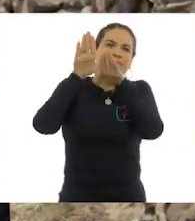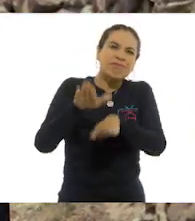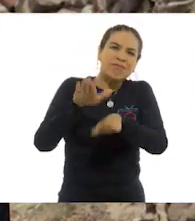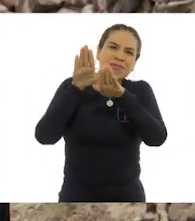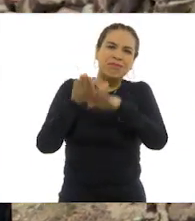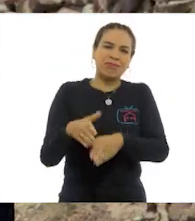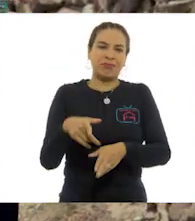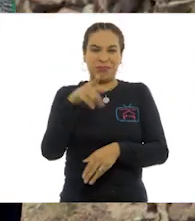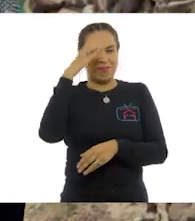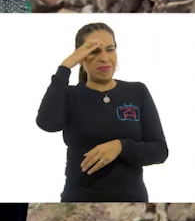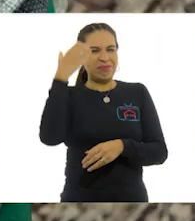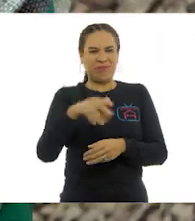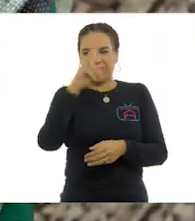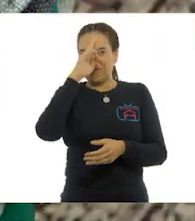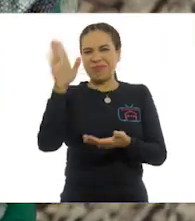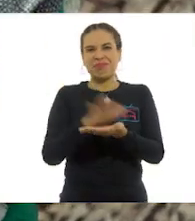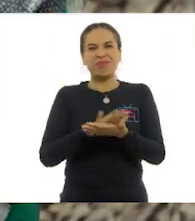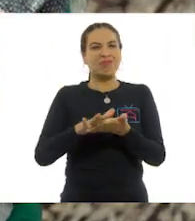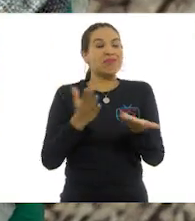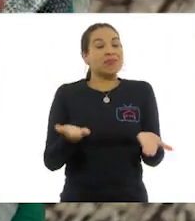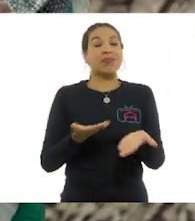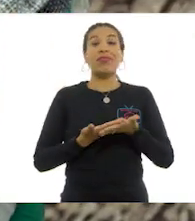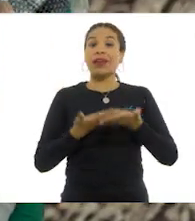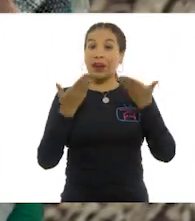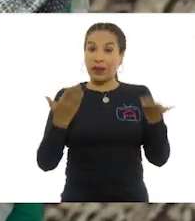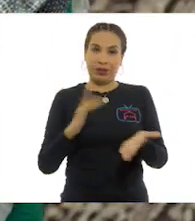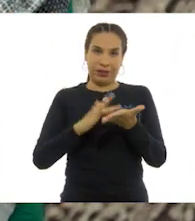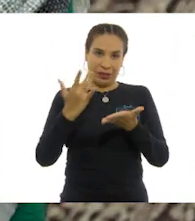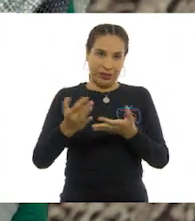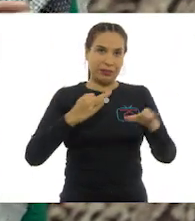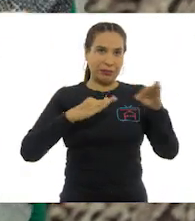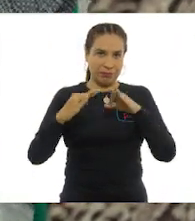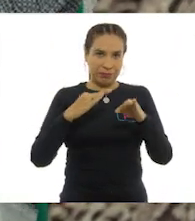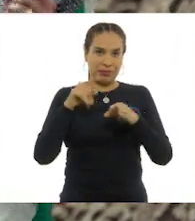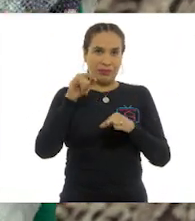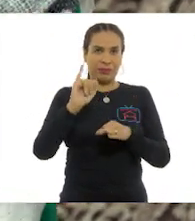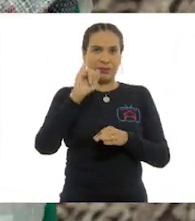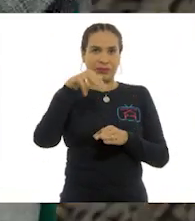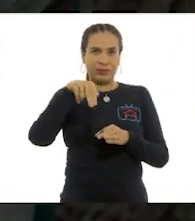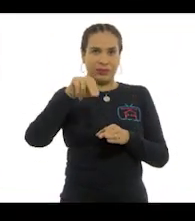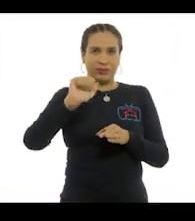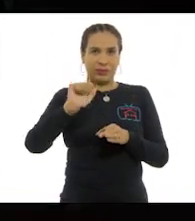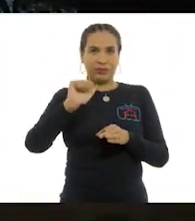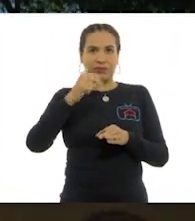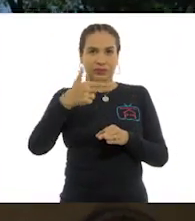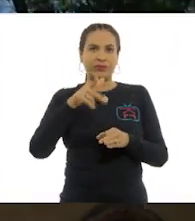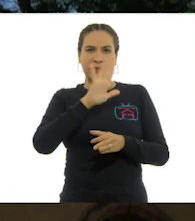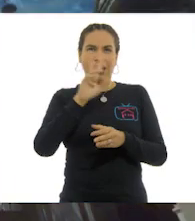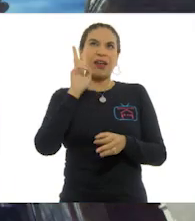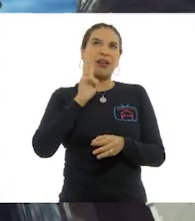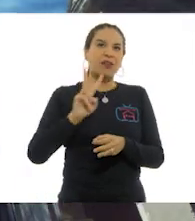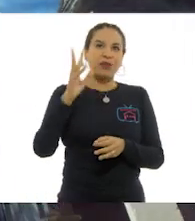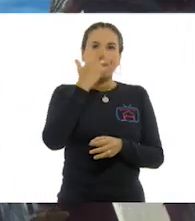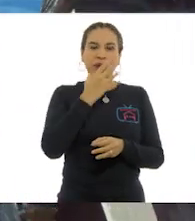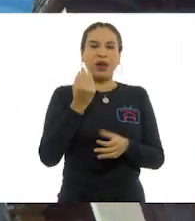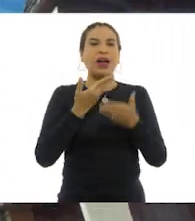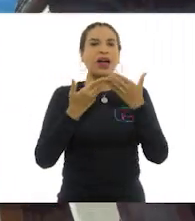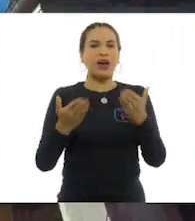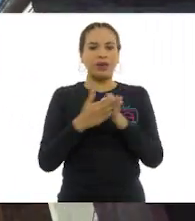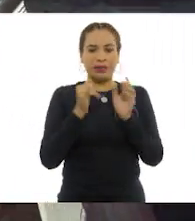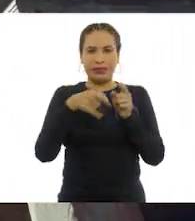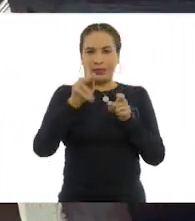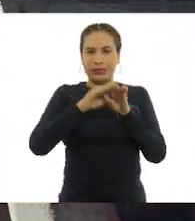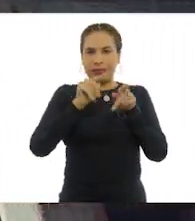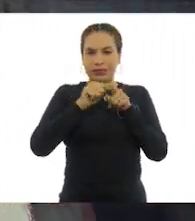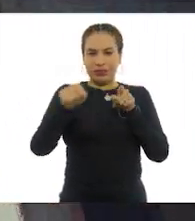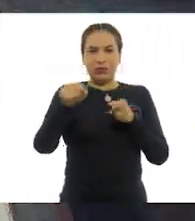nada más qué crimen tan espantoso. Pero ahora, gracias a los trabajos de Lina, ya lo podemos disfrutar. A unos cuantos kilómetros de